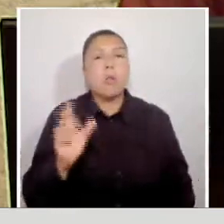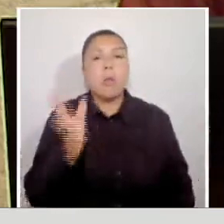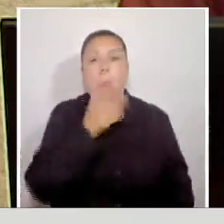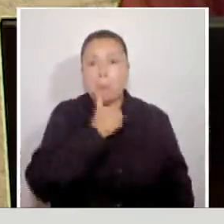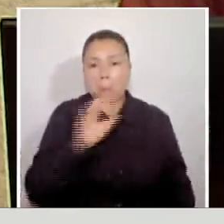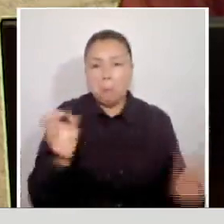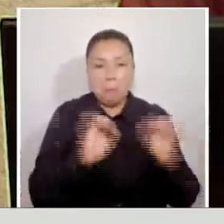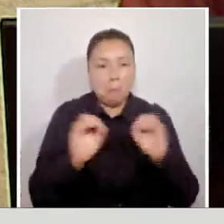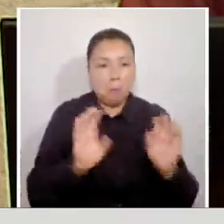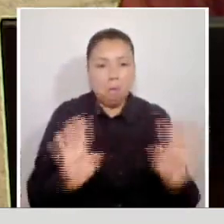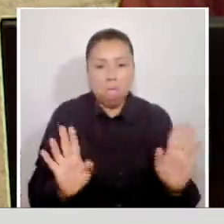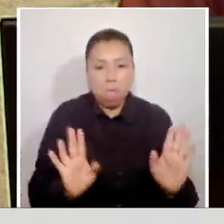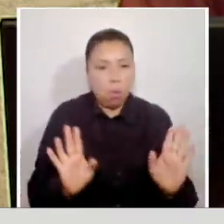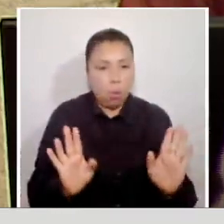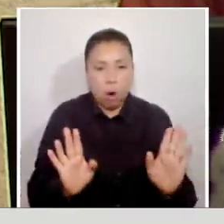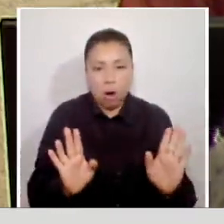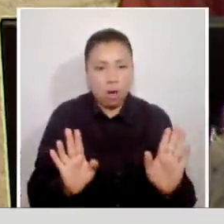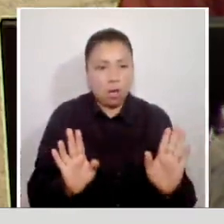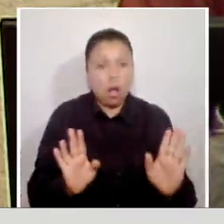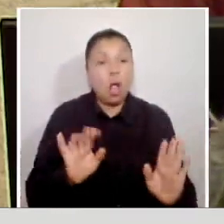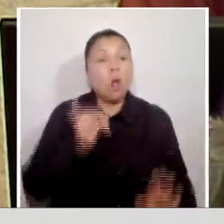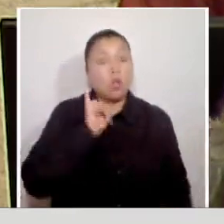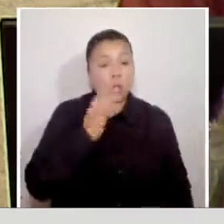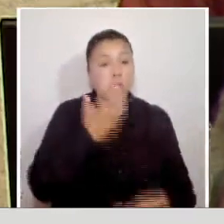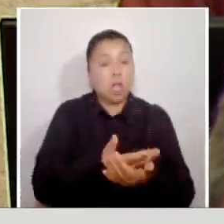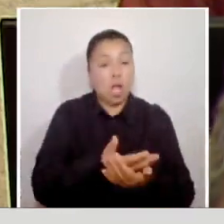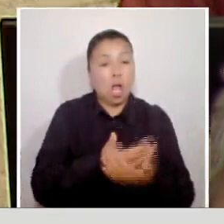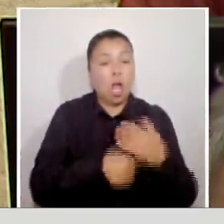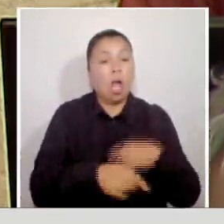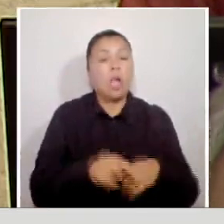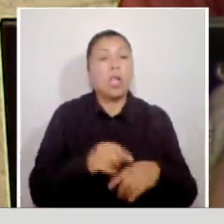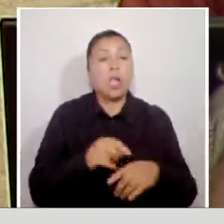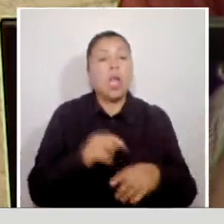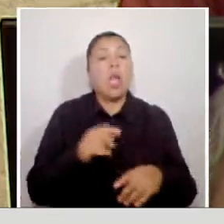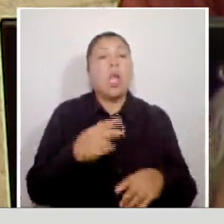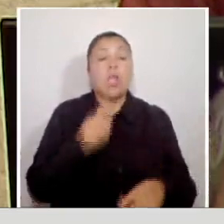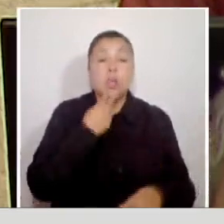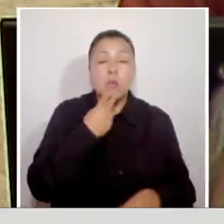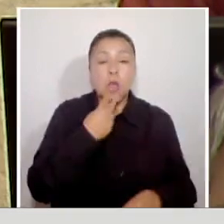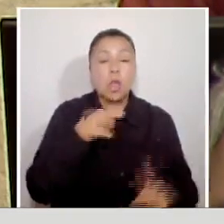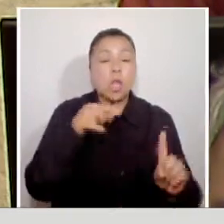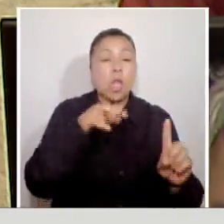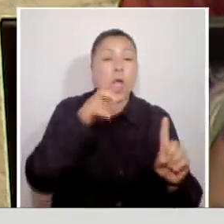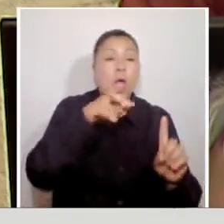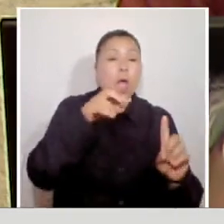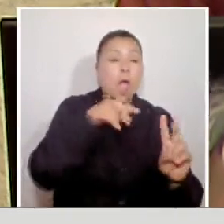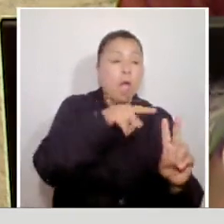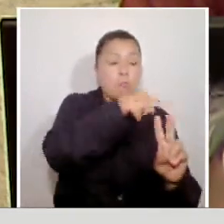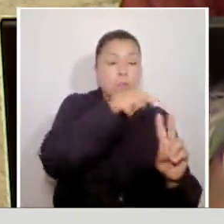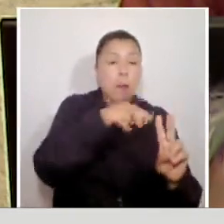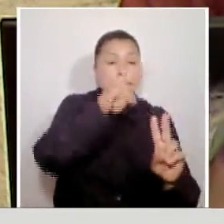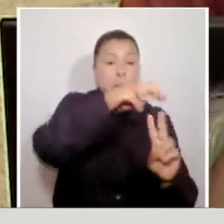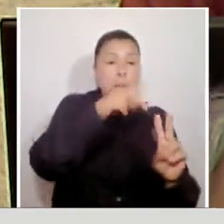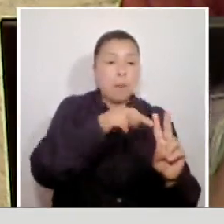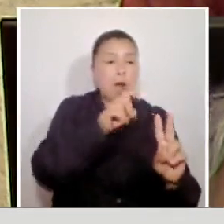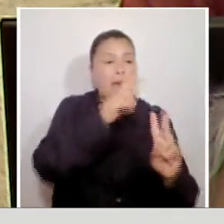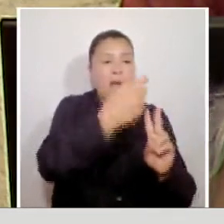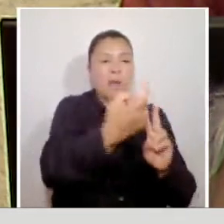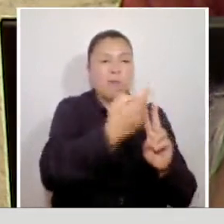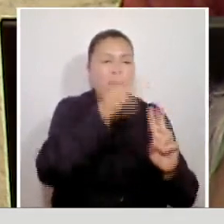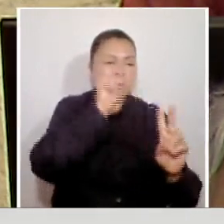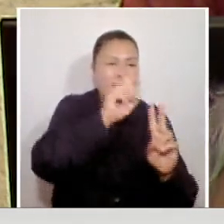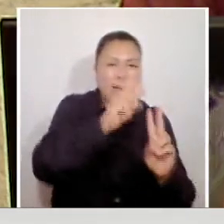existe lo que sí existe es el desprestigio de un padre hacia otro a través de los niños es existe evidentemente